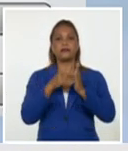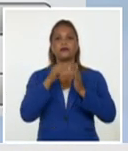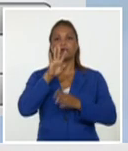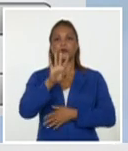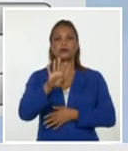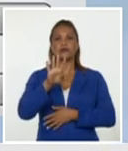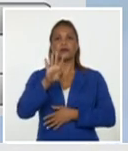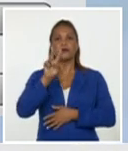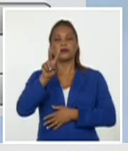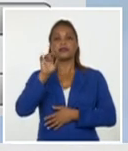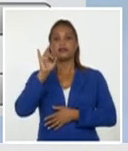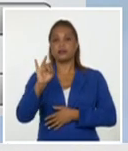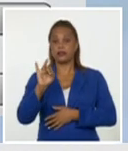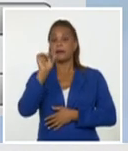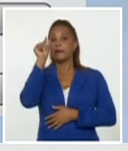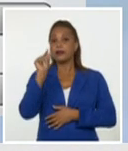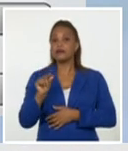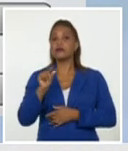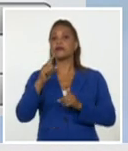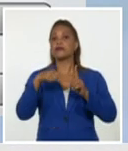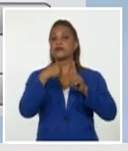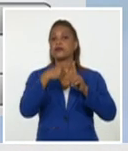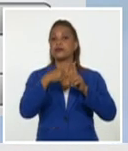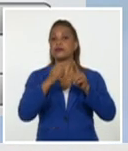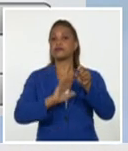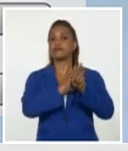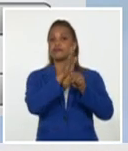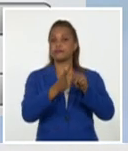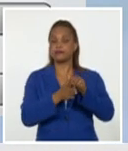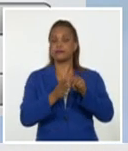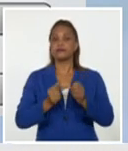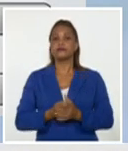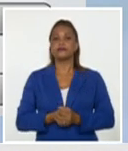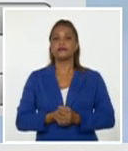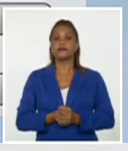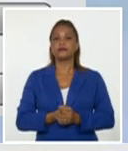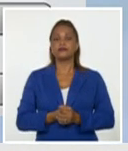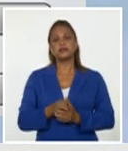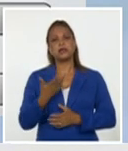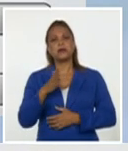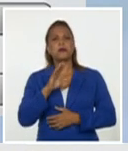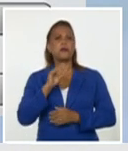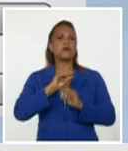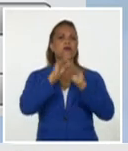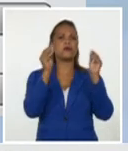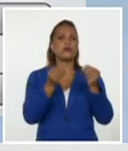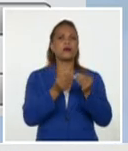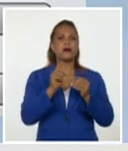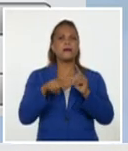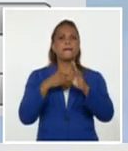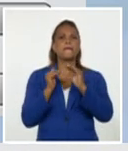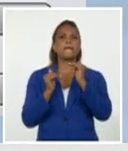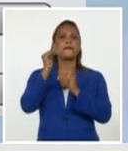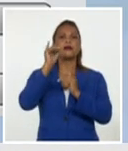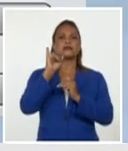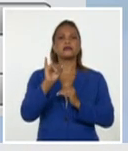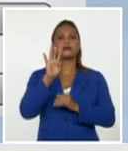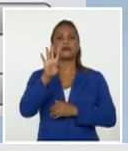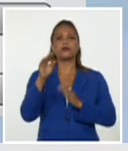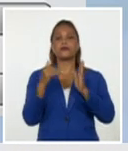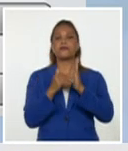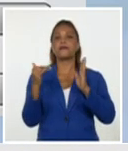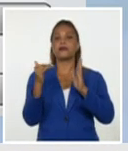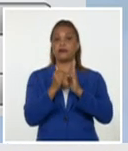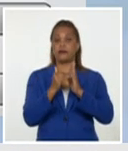207.497 personas diagnosticadas con la enfermedad y ya un acumulado de más de 64 millones que